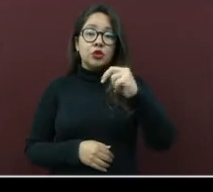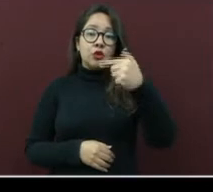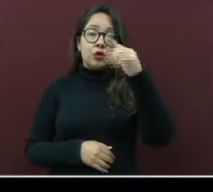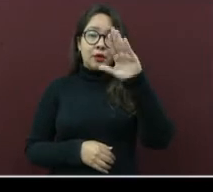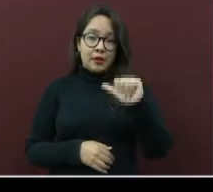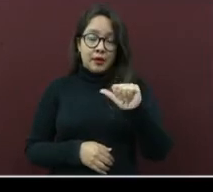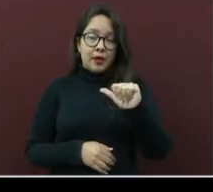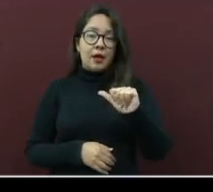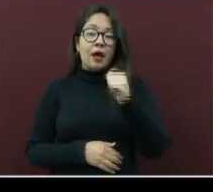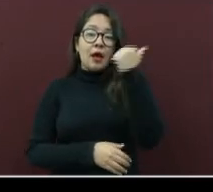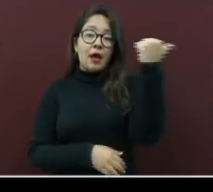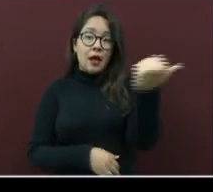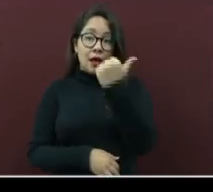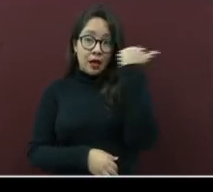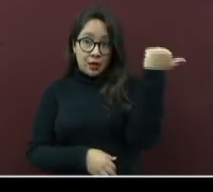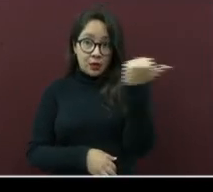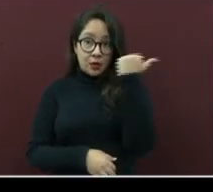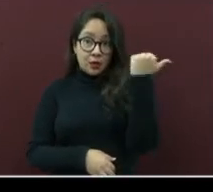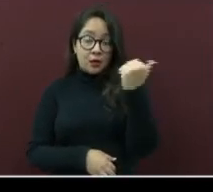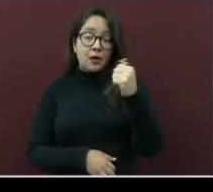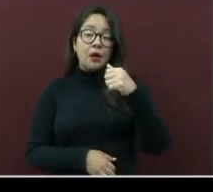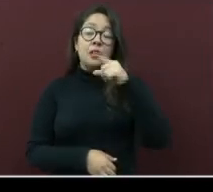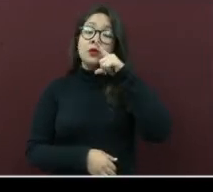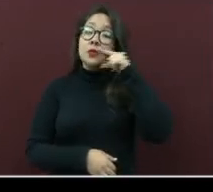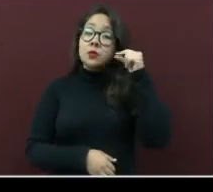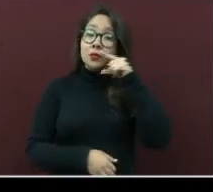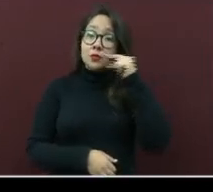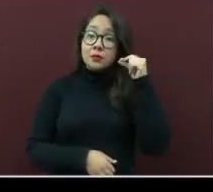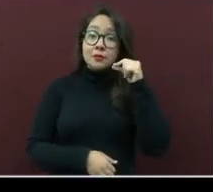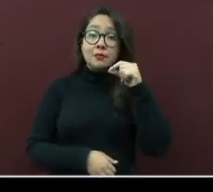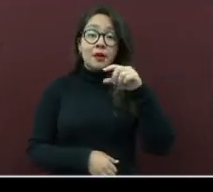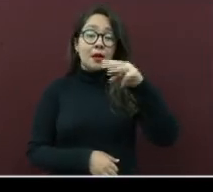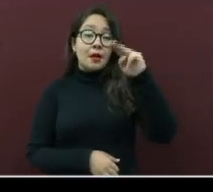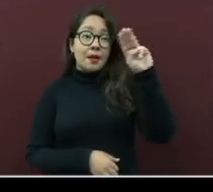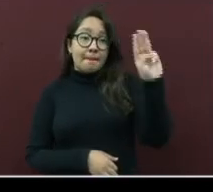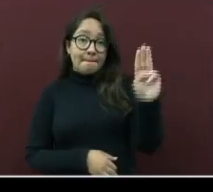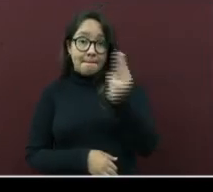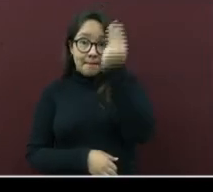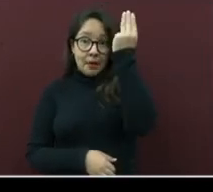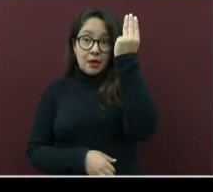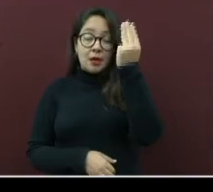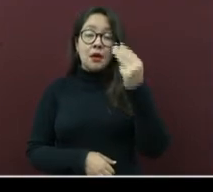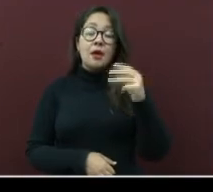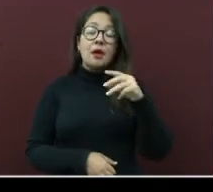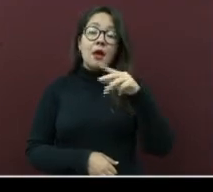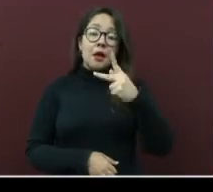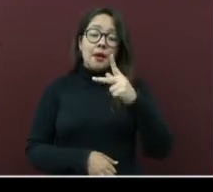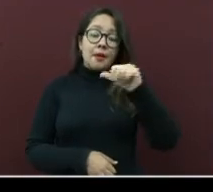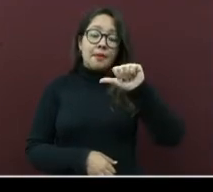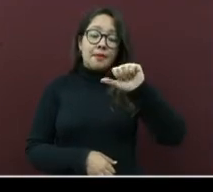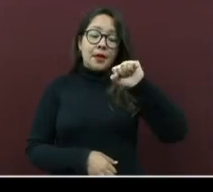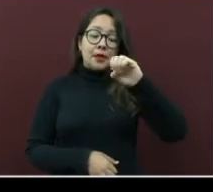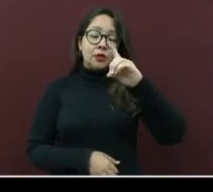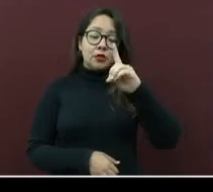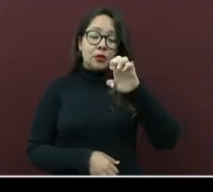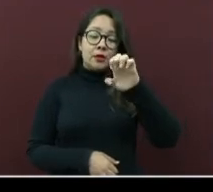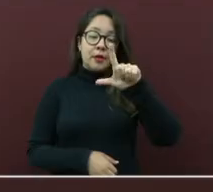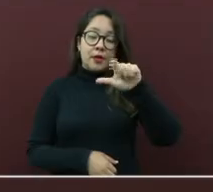acayucan emiliano zapata minatitlán paso del macho y puebloviejo